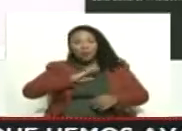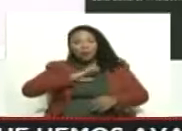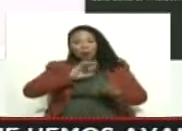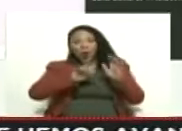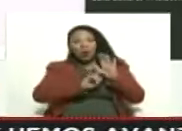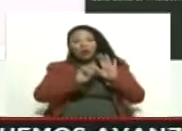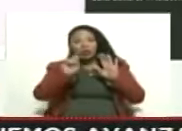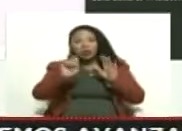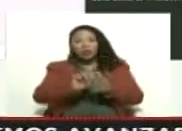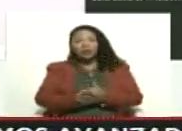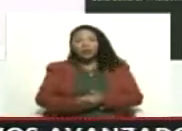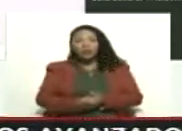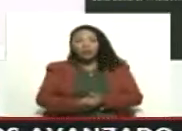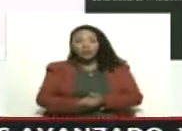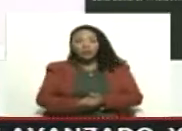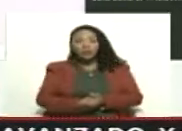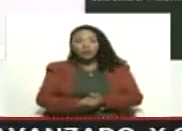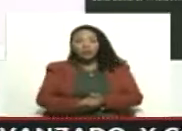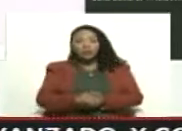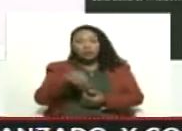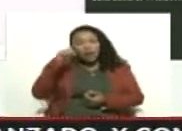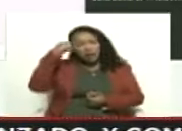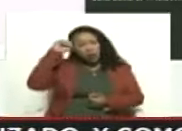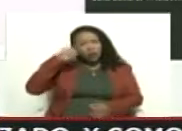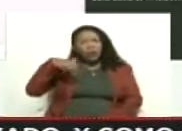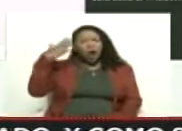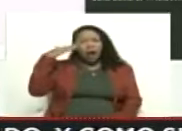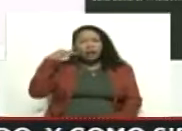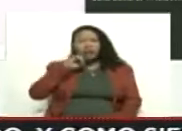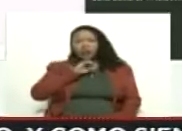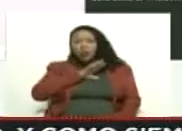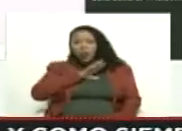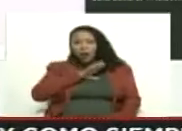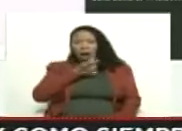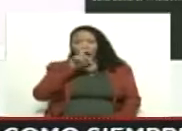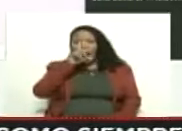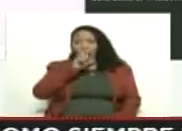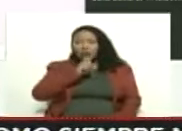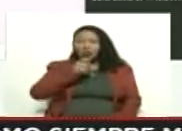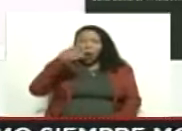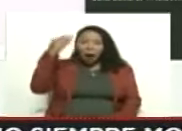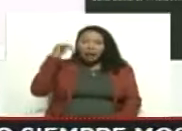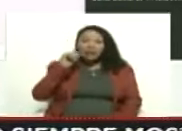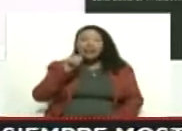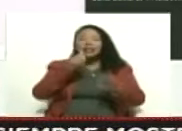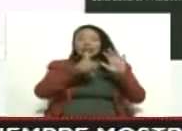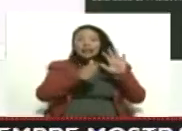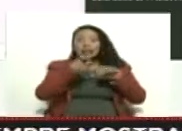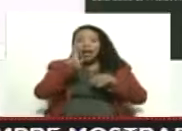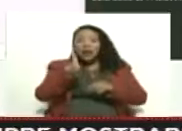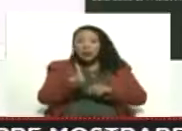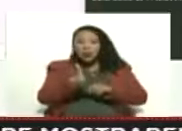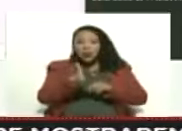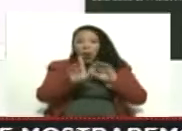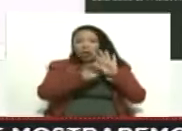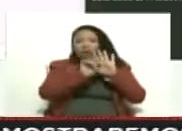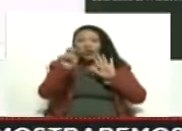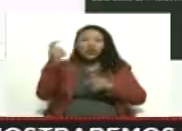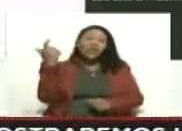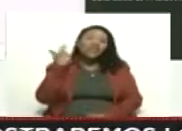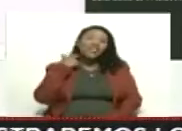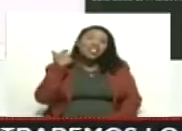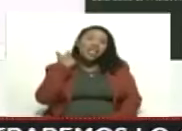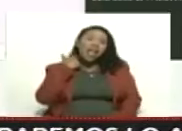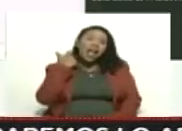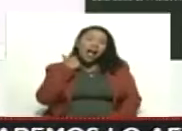Constitución recordemos de dónde venimos de la constitución del año 61 que que si